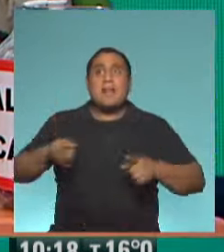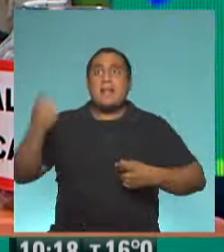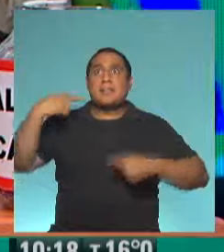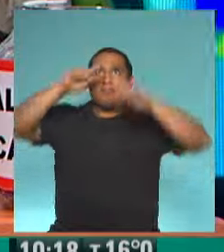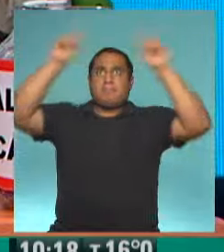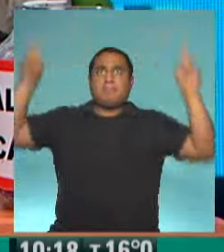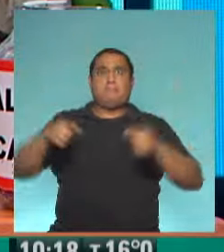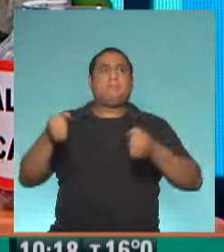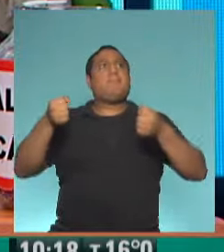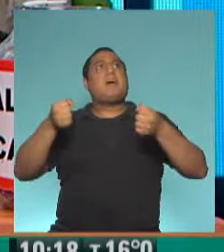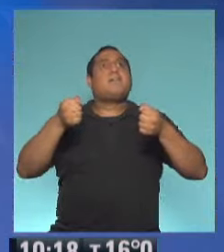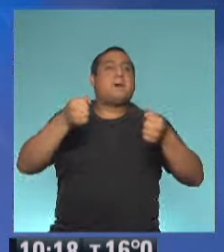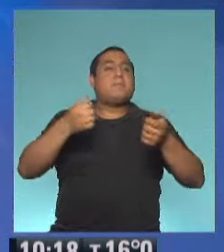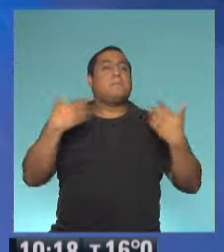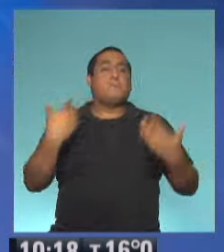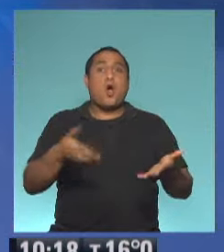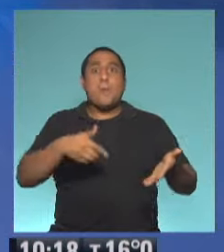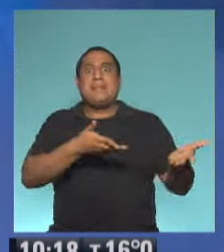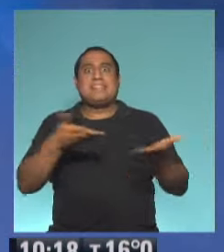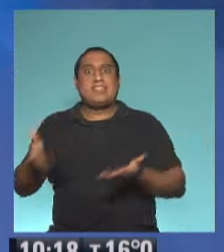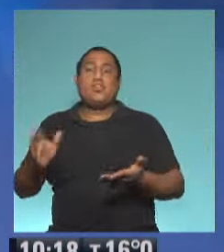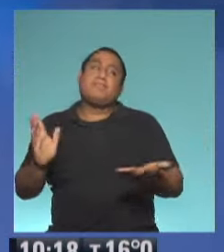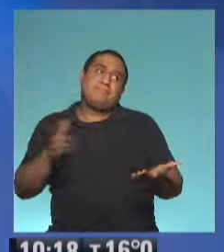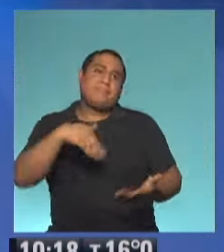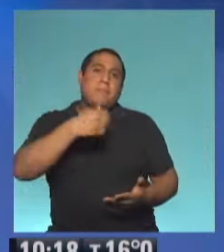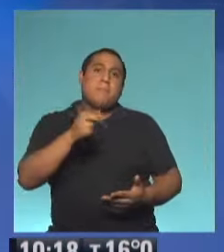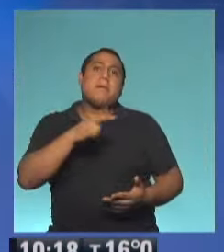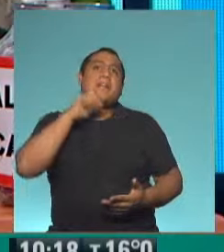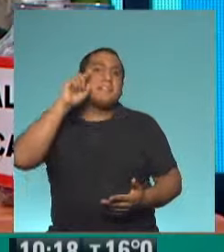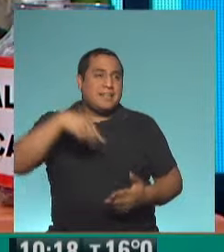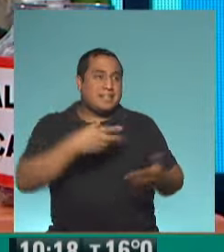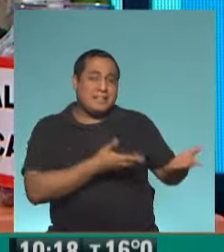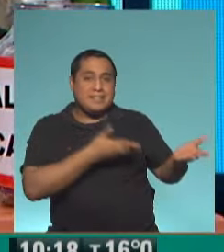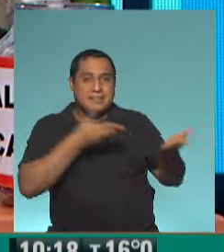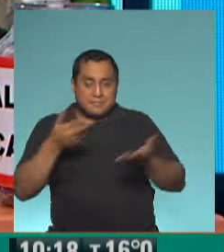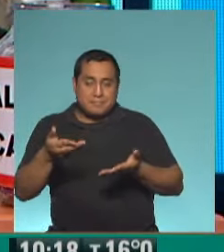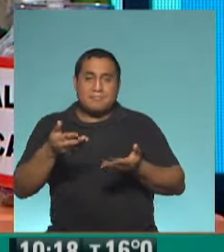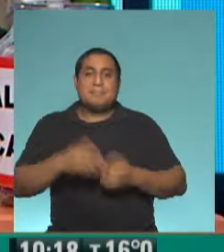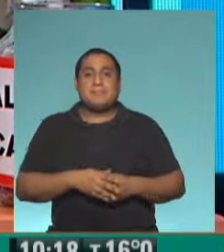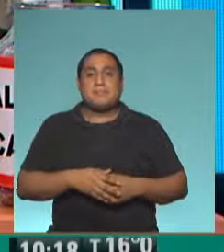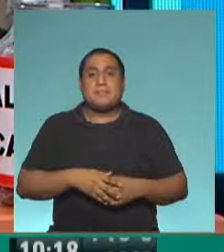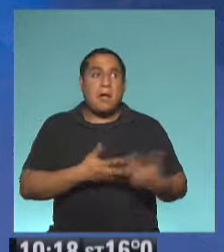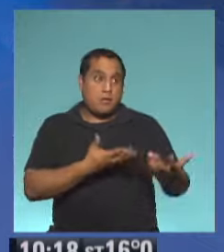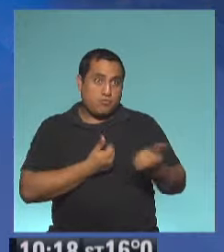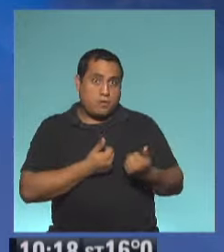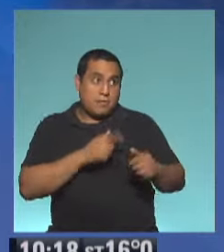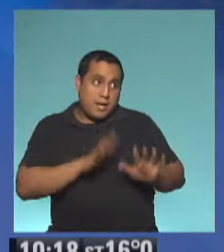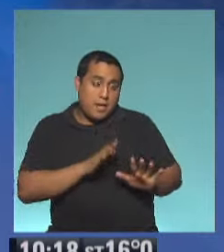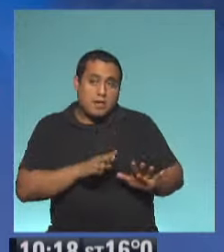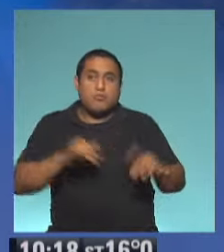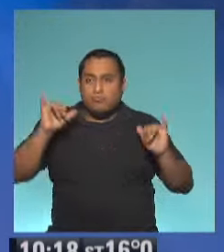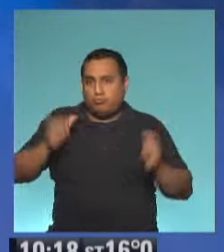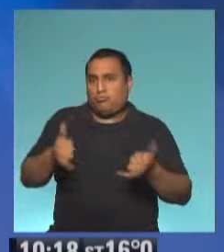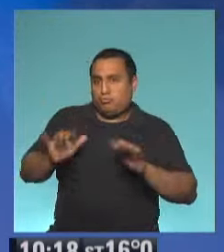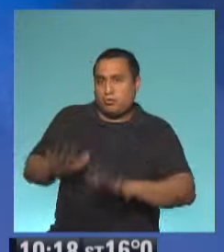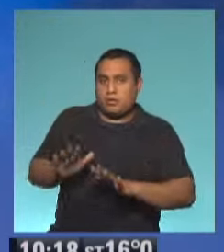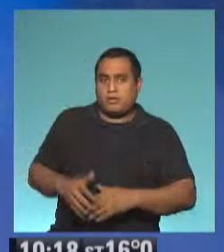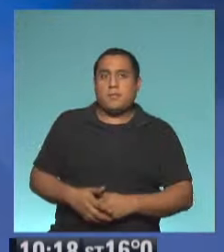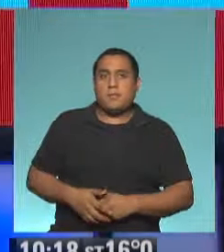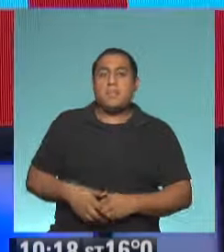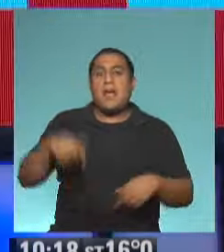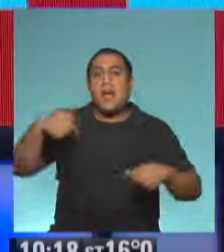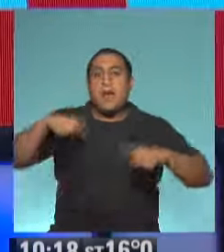es la presentación. Por eso está Martín con nosotros, para ayudarnos a la presentación de la murga. ¿Te vas a quedar para la presentación? Sí, sí. Hoy vamos a hacer